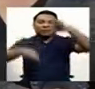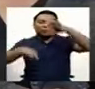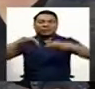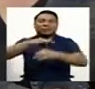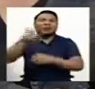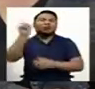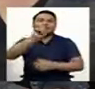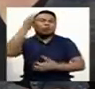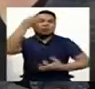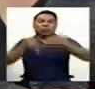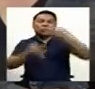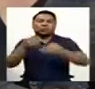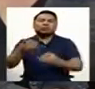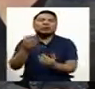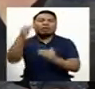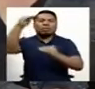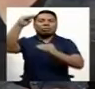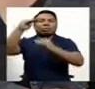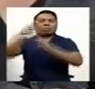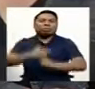y antidemocrática.